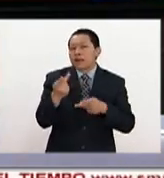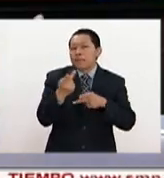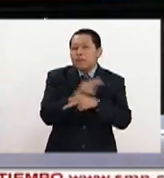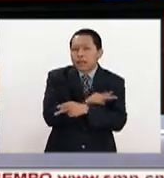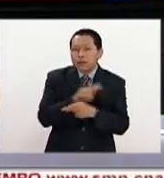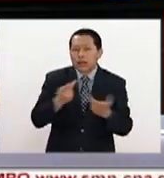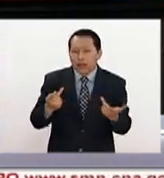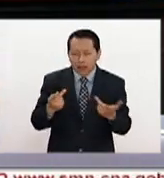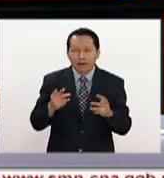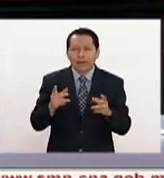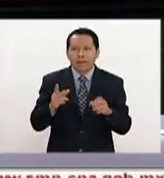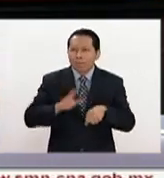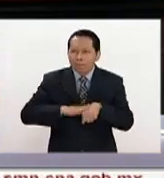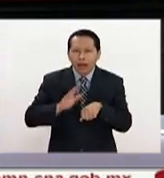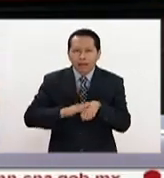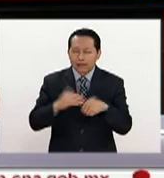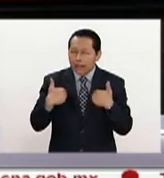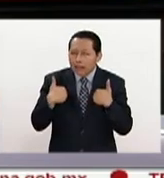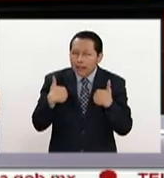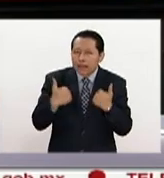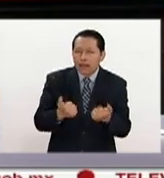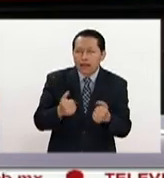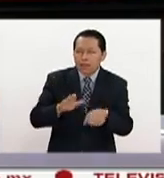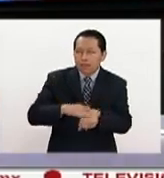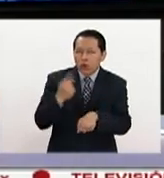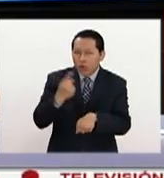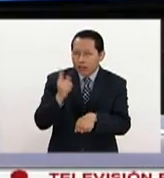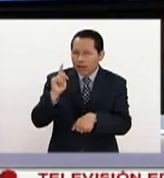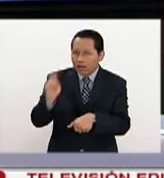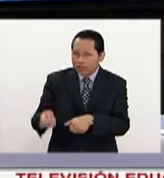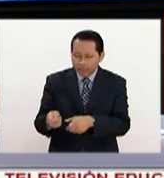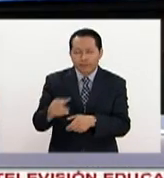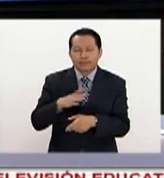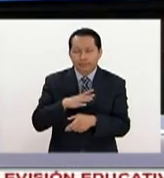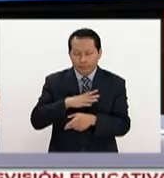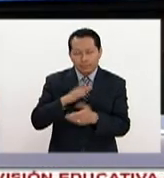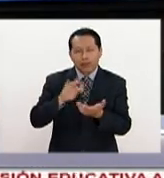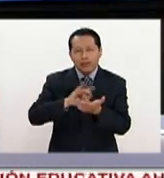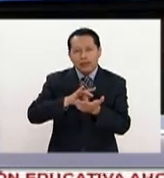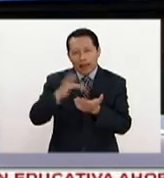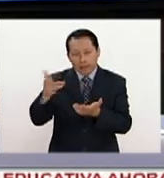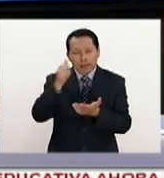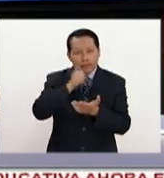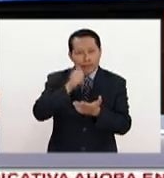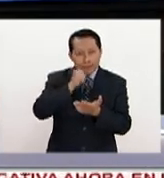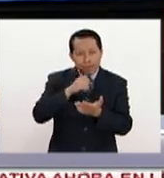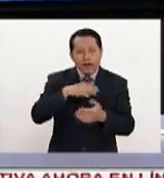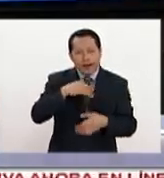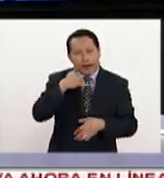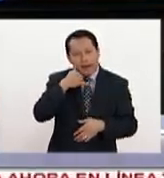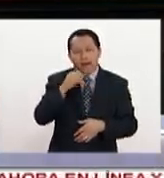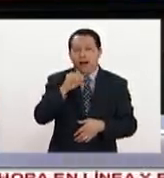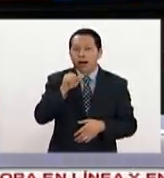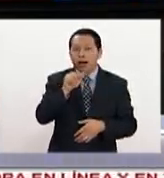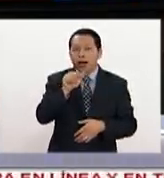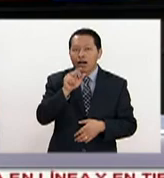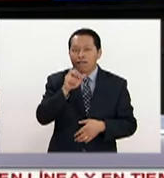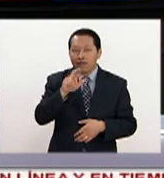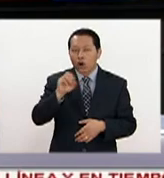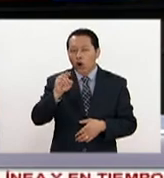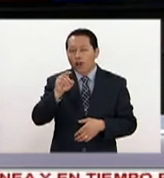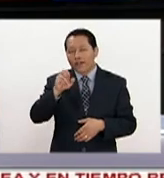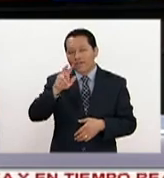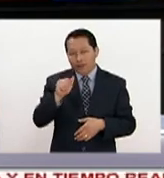lo que es, bueno, para entender lo que está ocurriendo ahí en ese país, agradecemos siempre que nos tome la llamada Javier Oliva, profesor